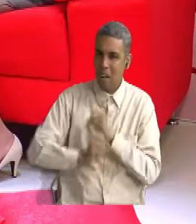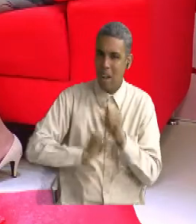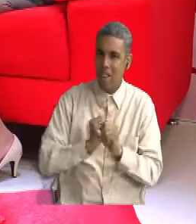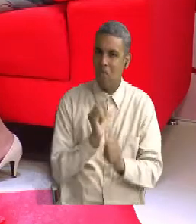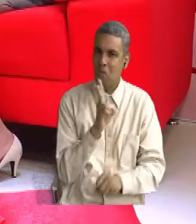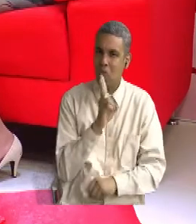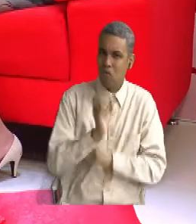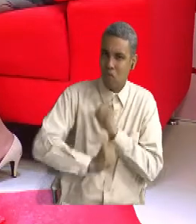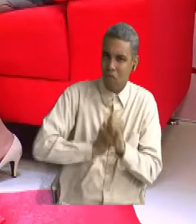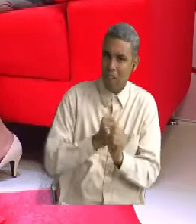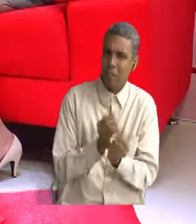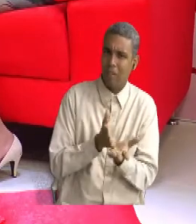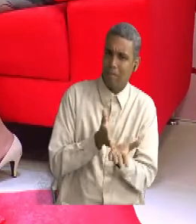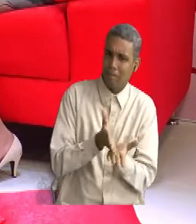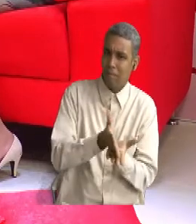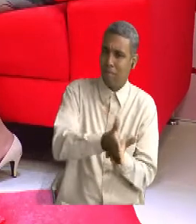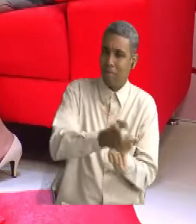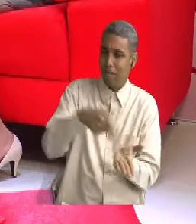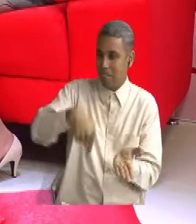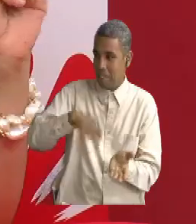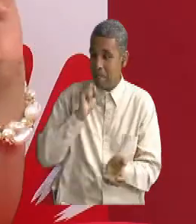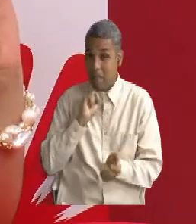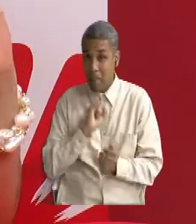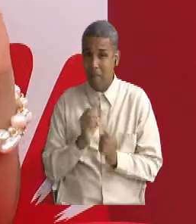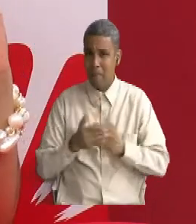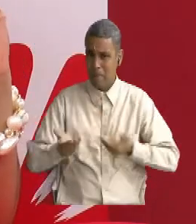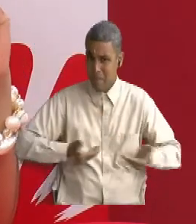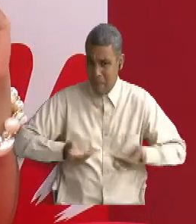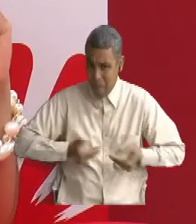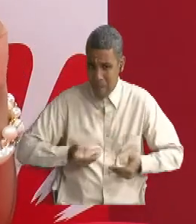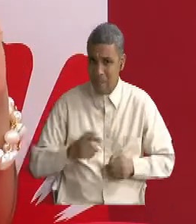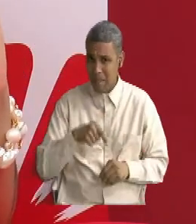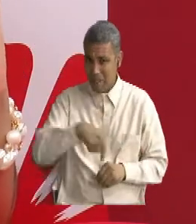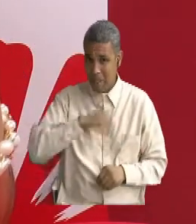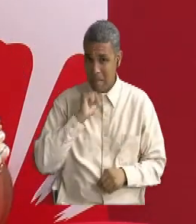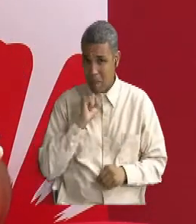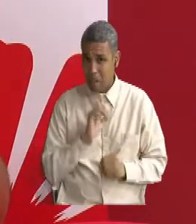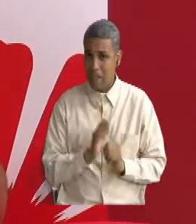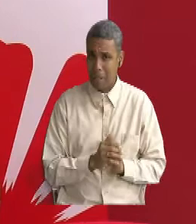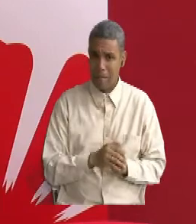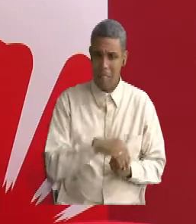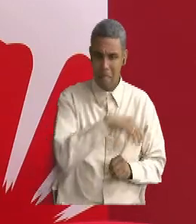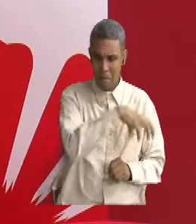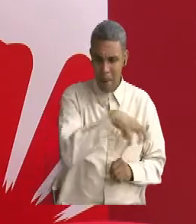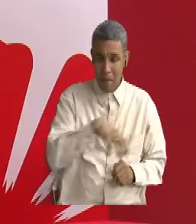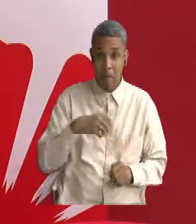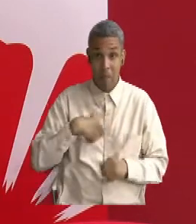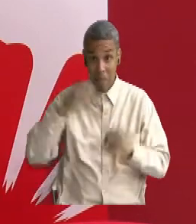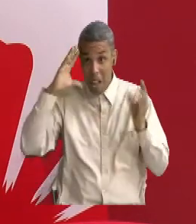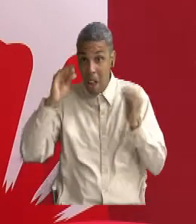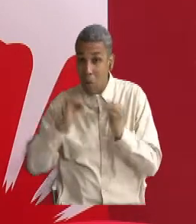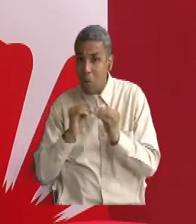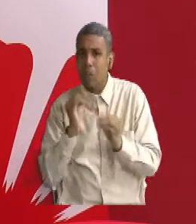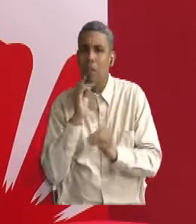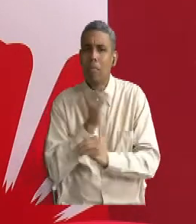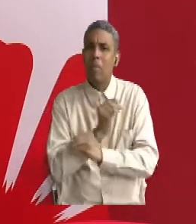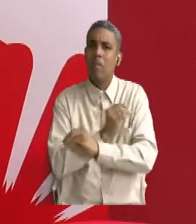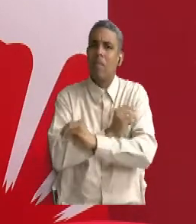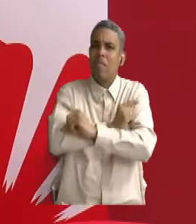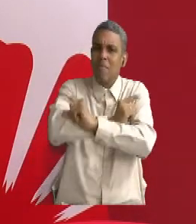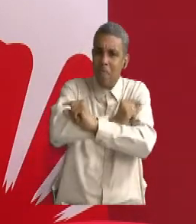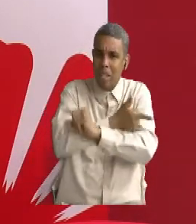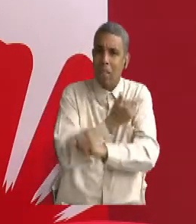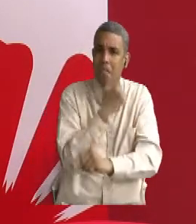realiza en Barrancabermeja y diversas tiendas por redes. Ellos iniciaron